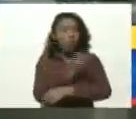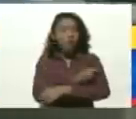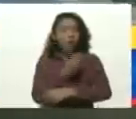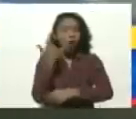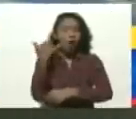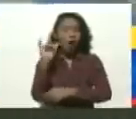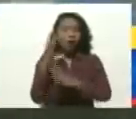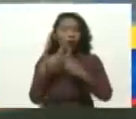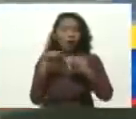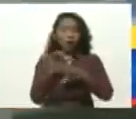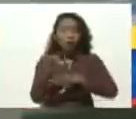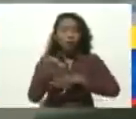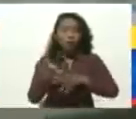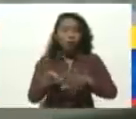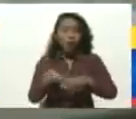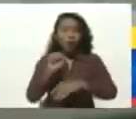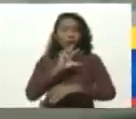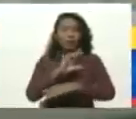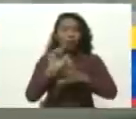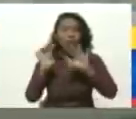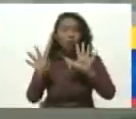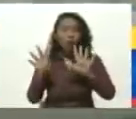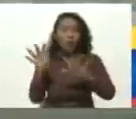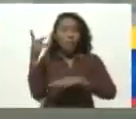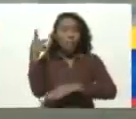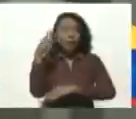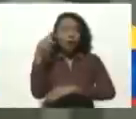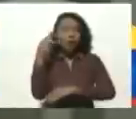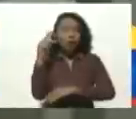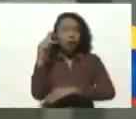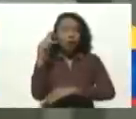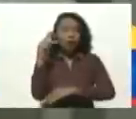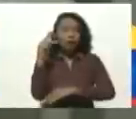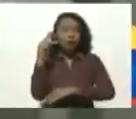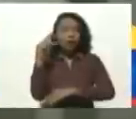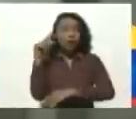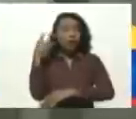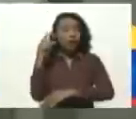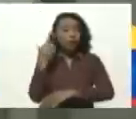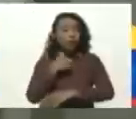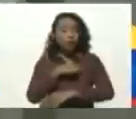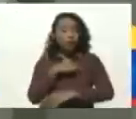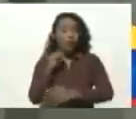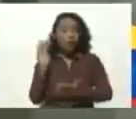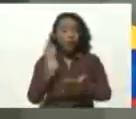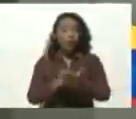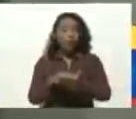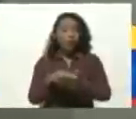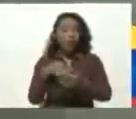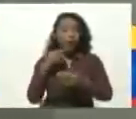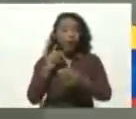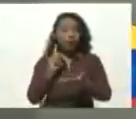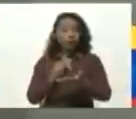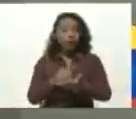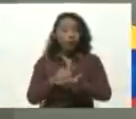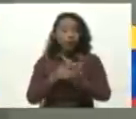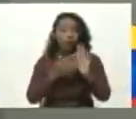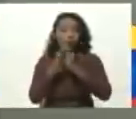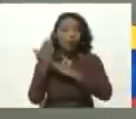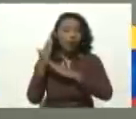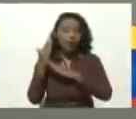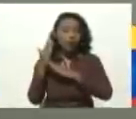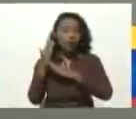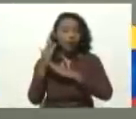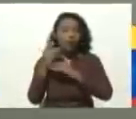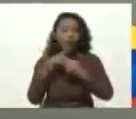están en todos los municipios, en las 39 parroquias. La vacunación que hemos intensificado para llegar a las comunidades rurales, para llegar